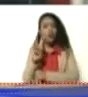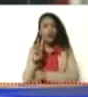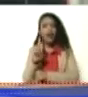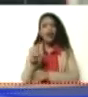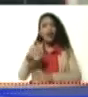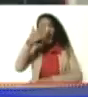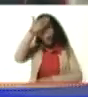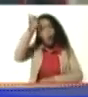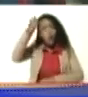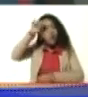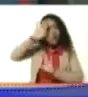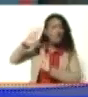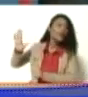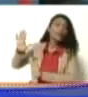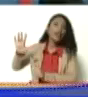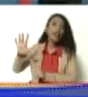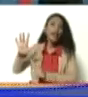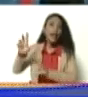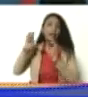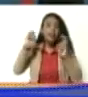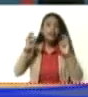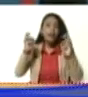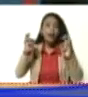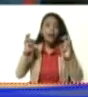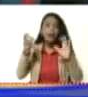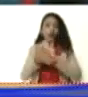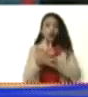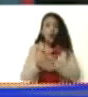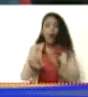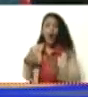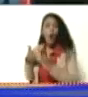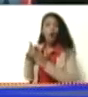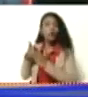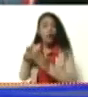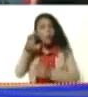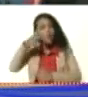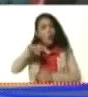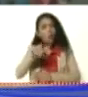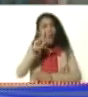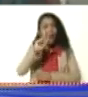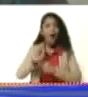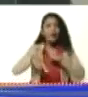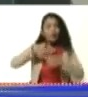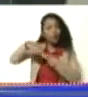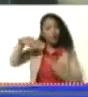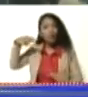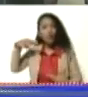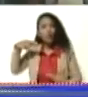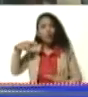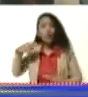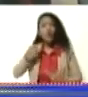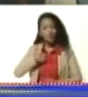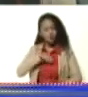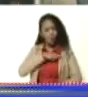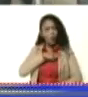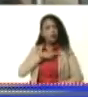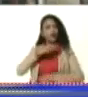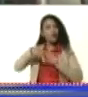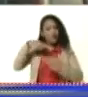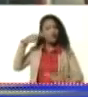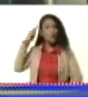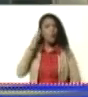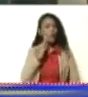la demonización que han hecho de una sociedad, de un pueblo, de una revolución, nuestra revolución